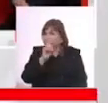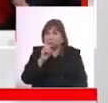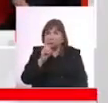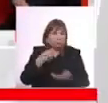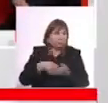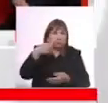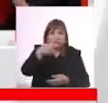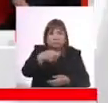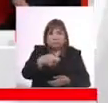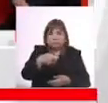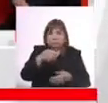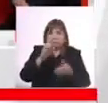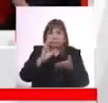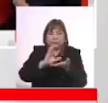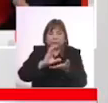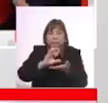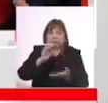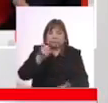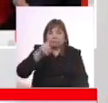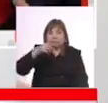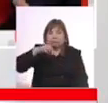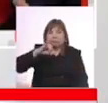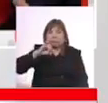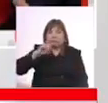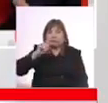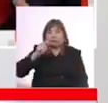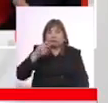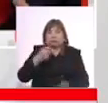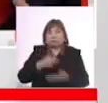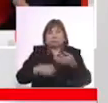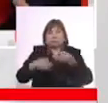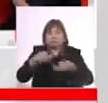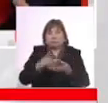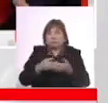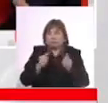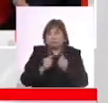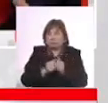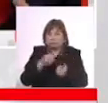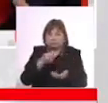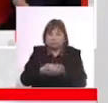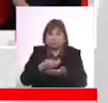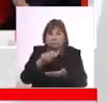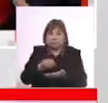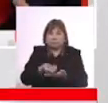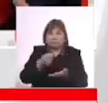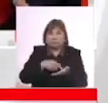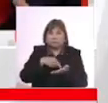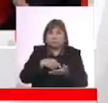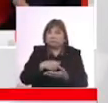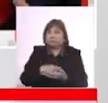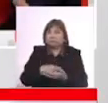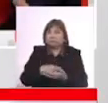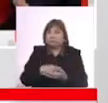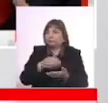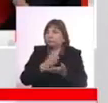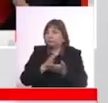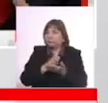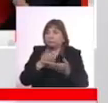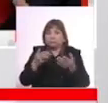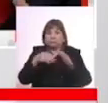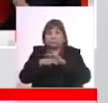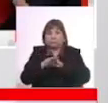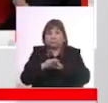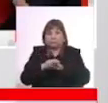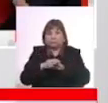de consolidación financiera y compra de deuda. A partir de la entrada en